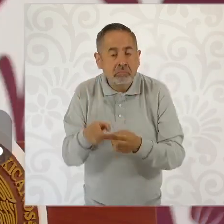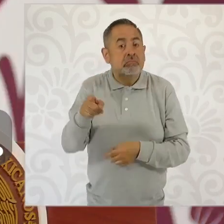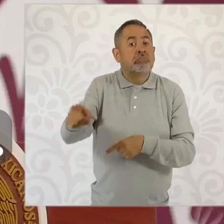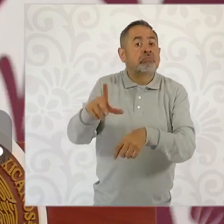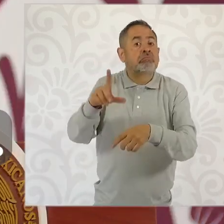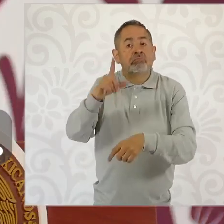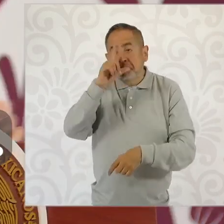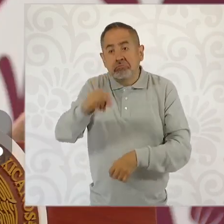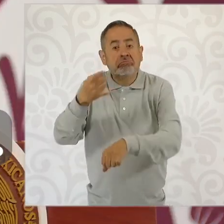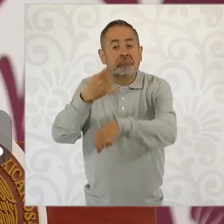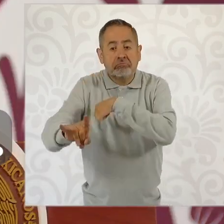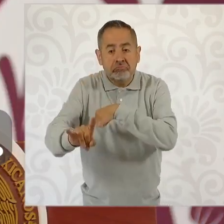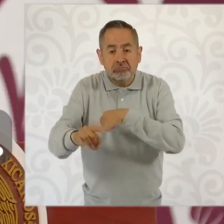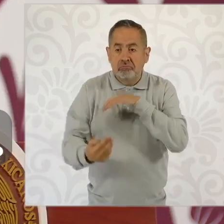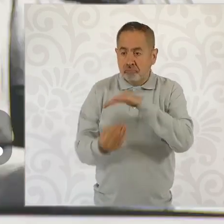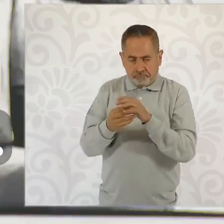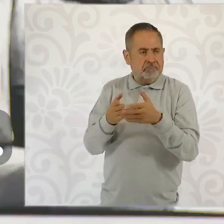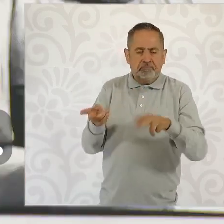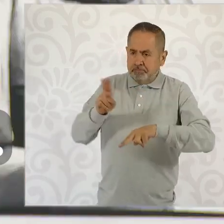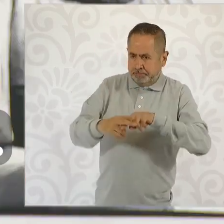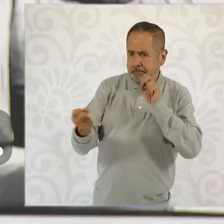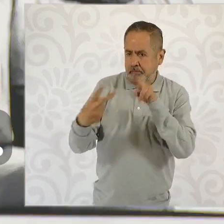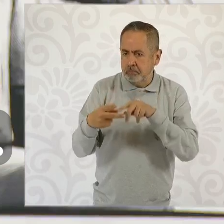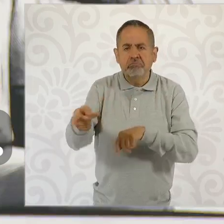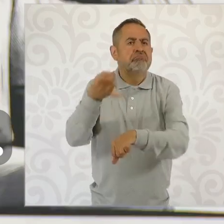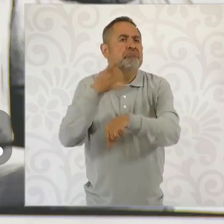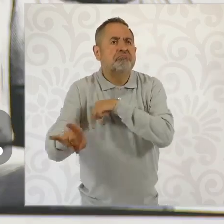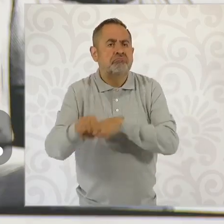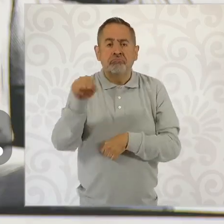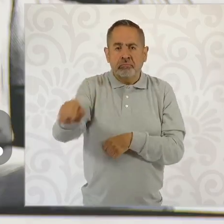trabajo que ya tenían abierta. Y no quiero